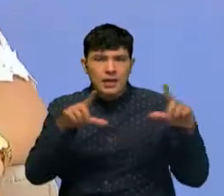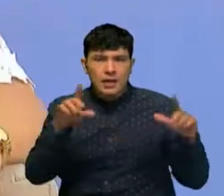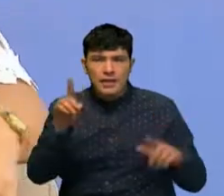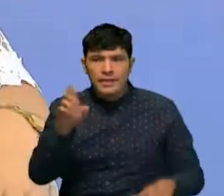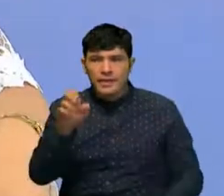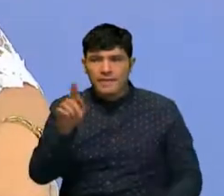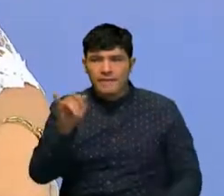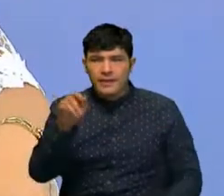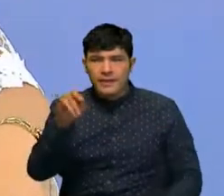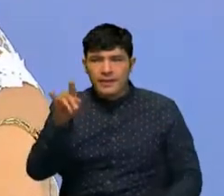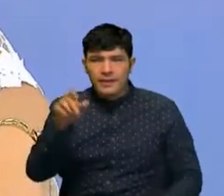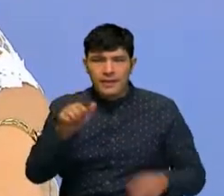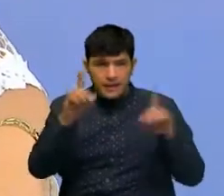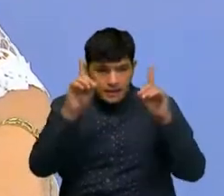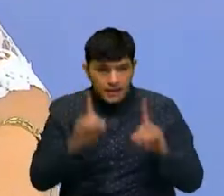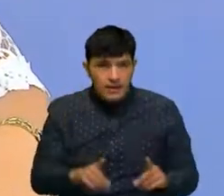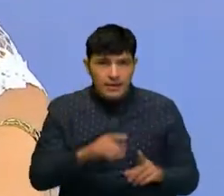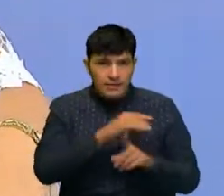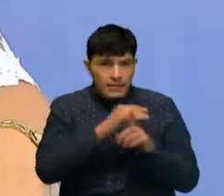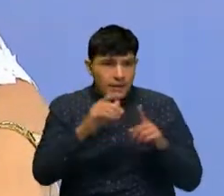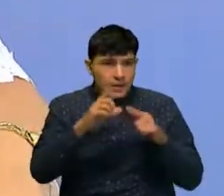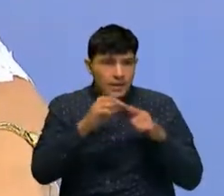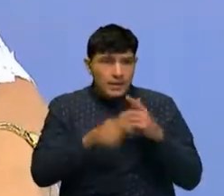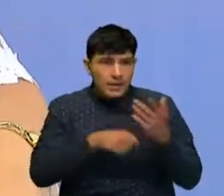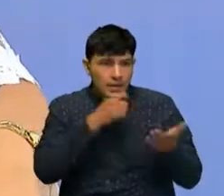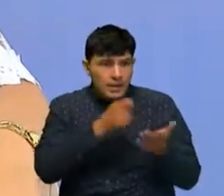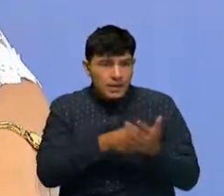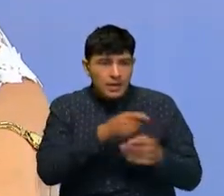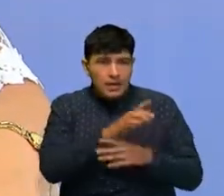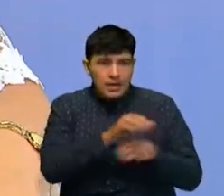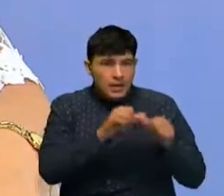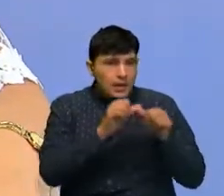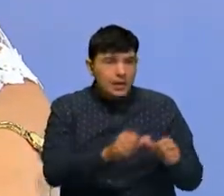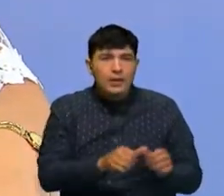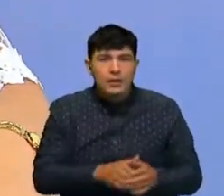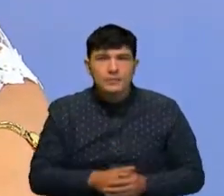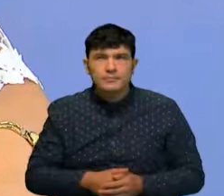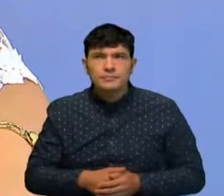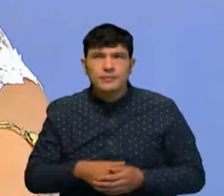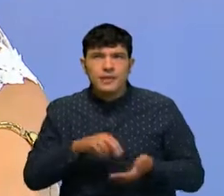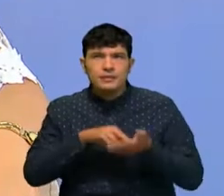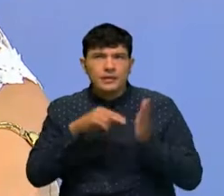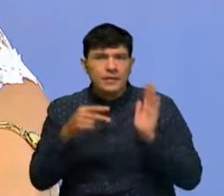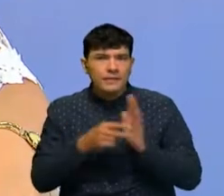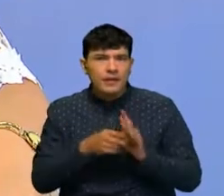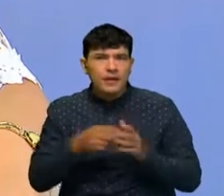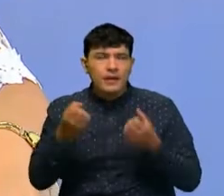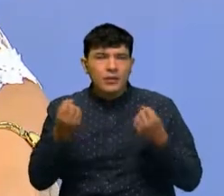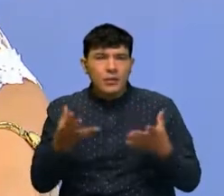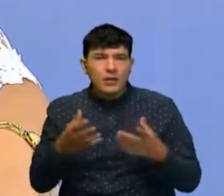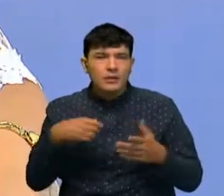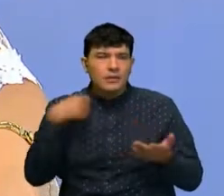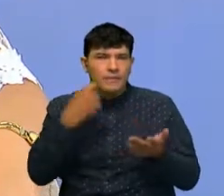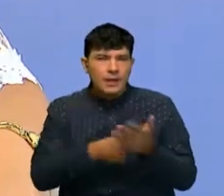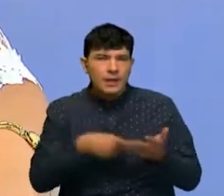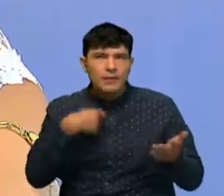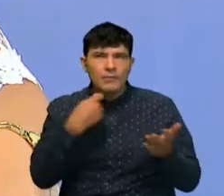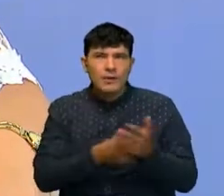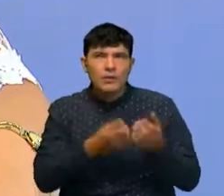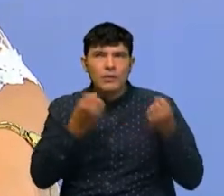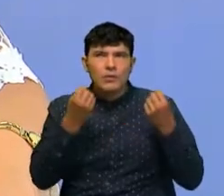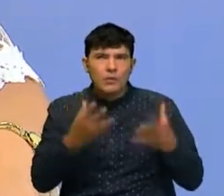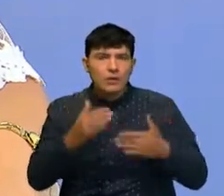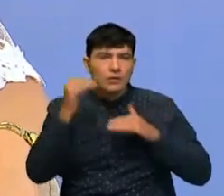definida, es decir, régimen de prima media con prestación definida. De una vez nos va diciendo cuánto va a cotizar, con cuánto